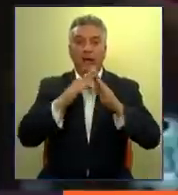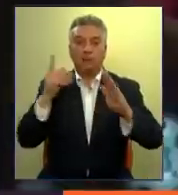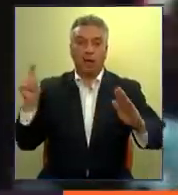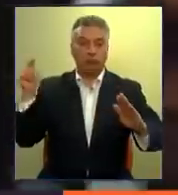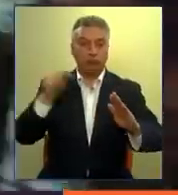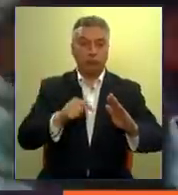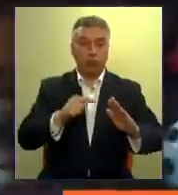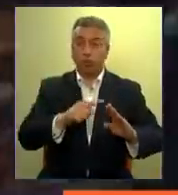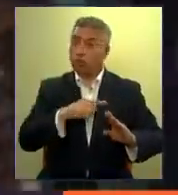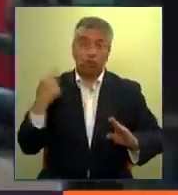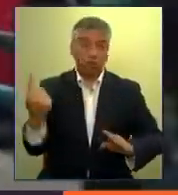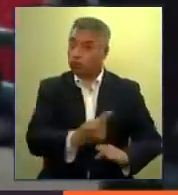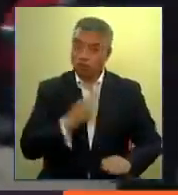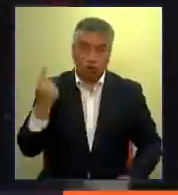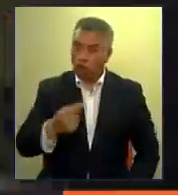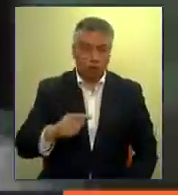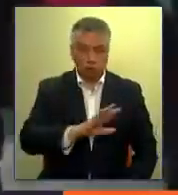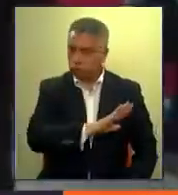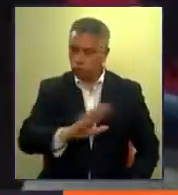Todos fueron detenidos.